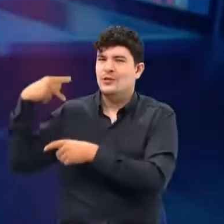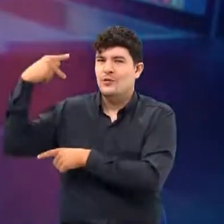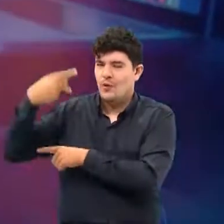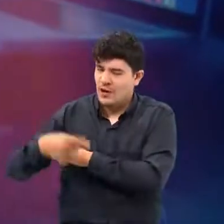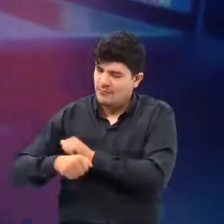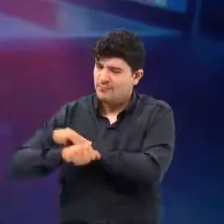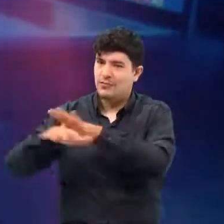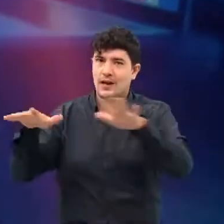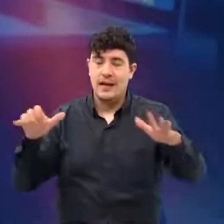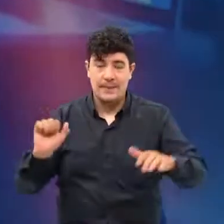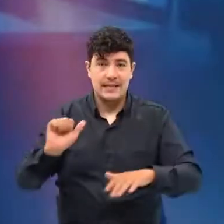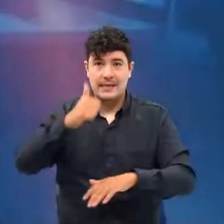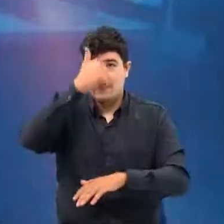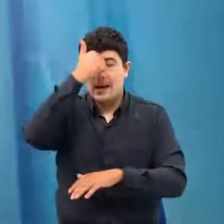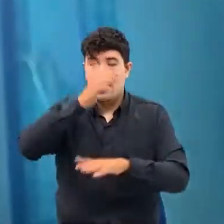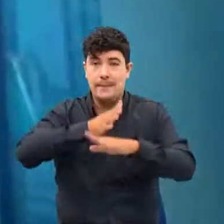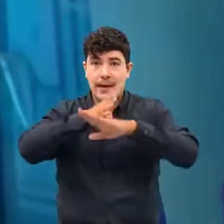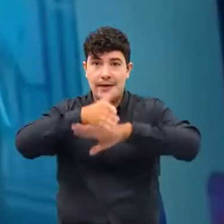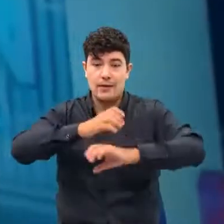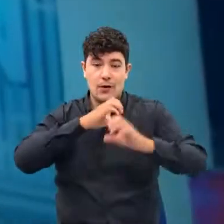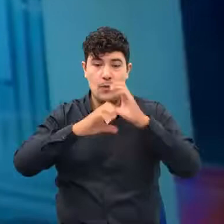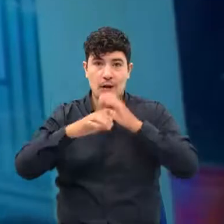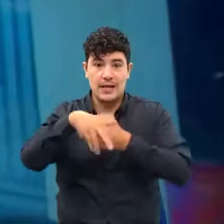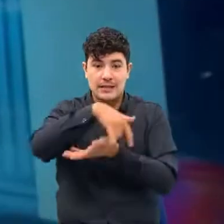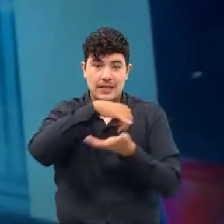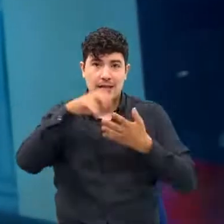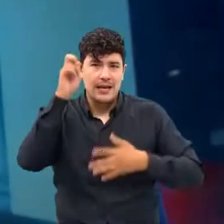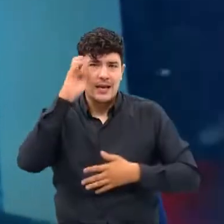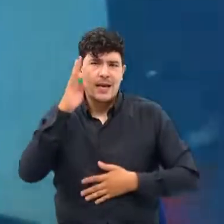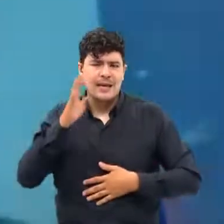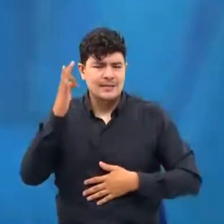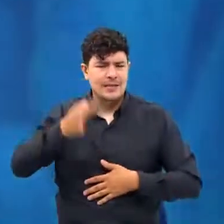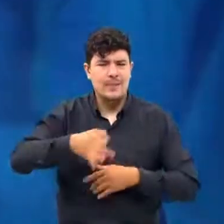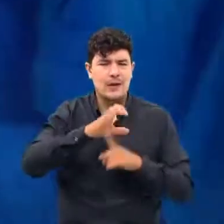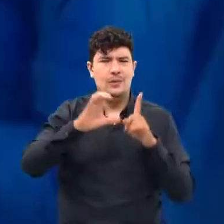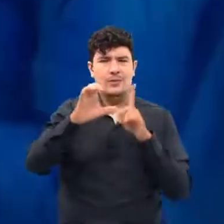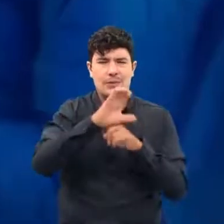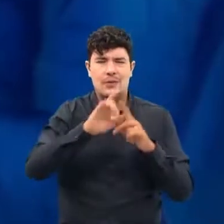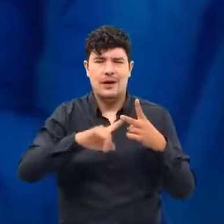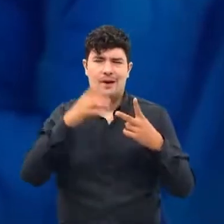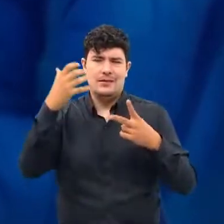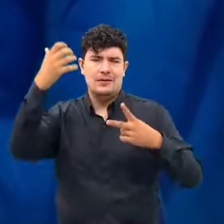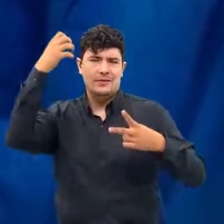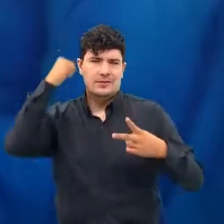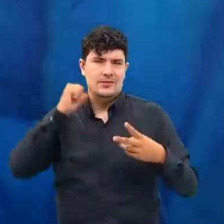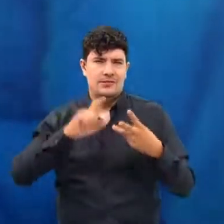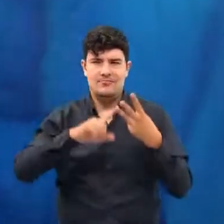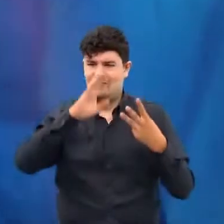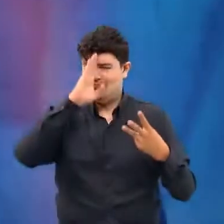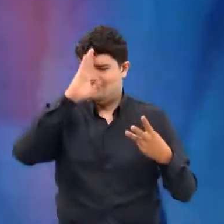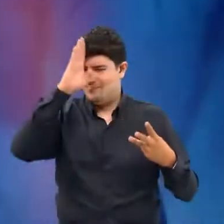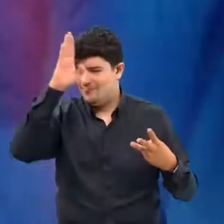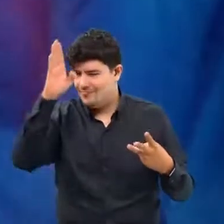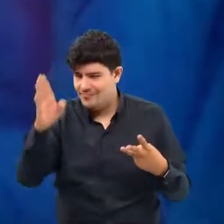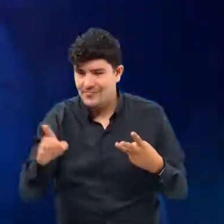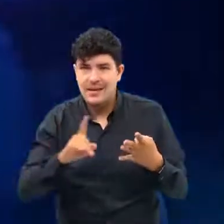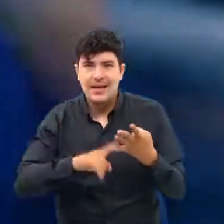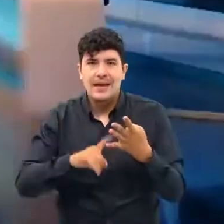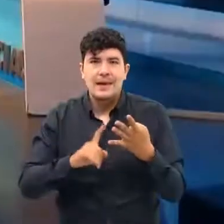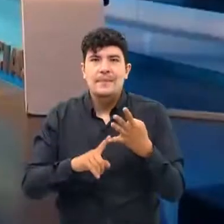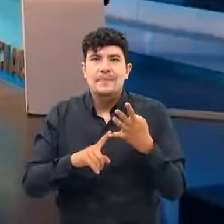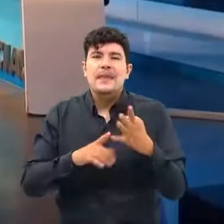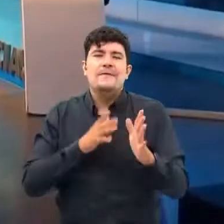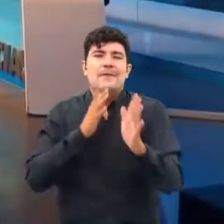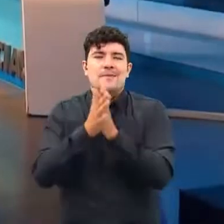comunicación no hemos dejado de llevar cultura, costumbres, tradiciones e información